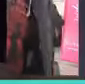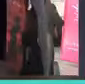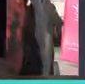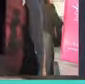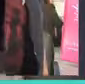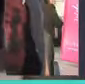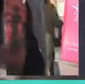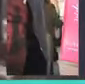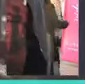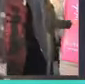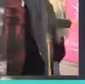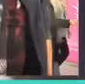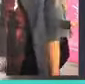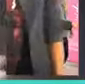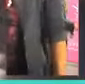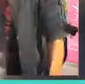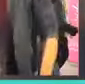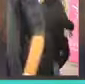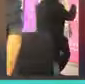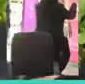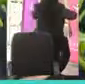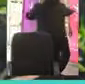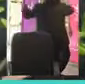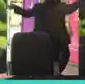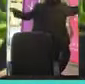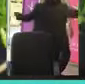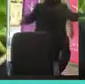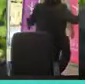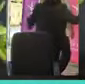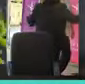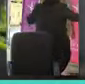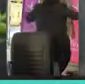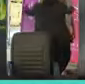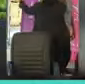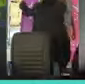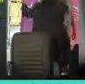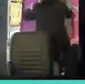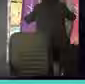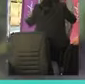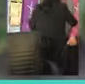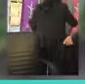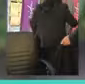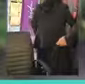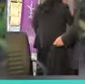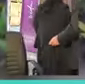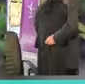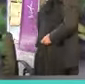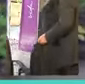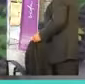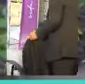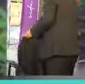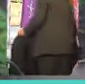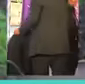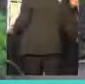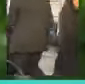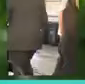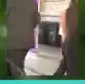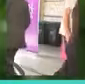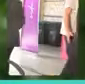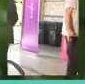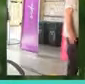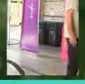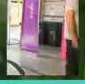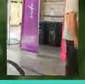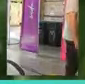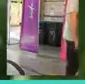San Miguel, en la ciudad del Niño. Y tenemos una invitamos a las vecinas y vecinos, a los presentes, a disfrutar de un cóctel preparado para esta